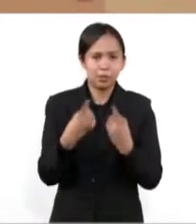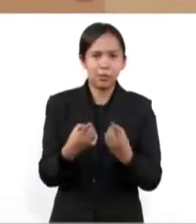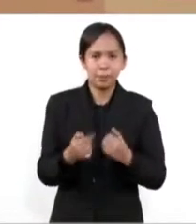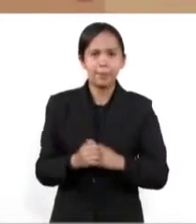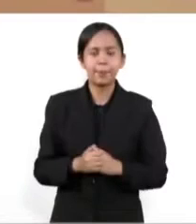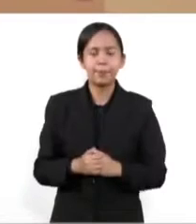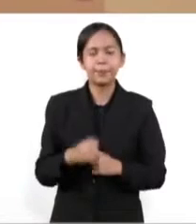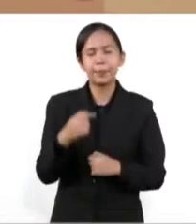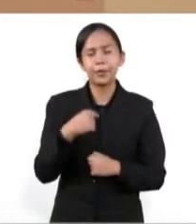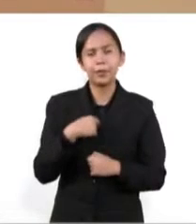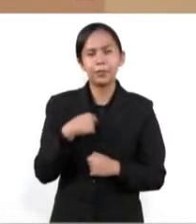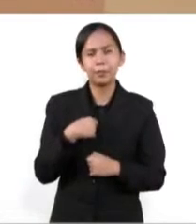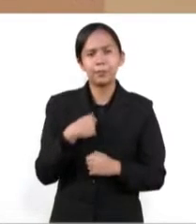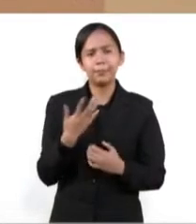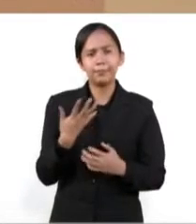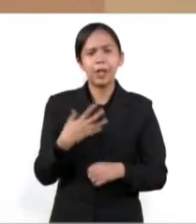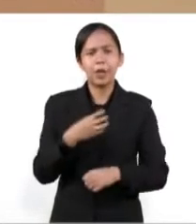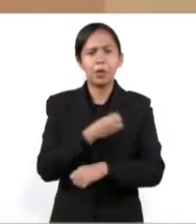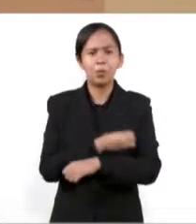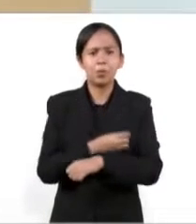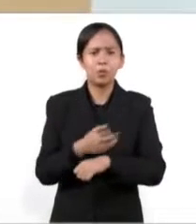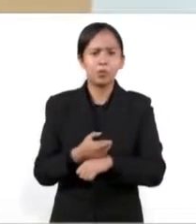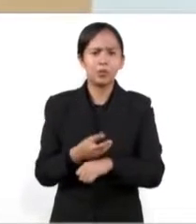Yo tuve la oportunidad